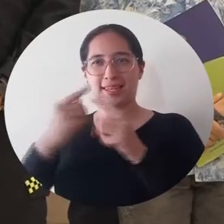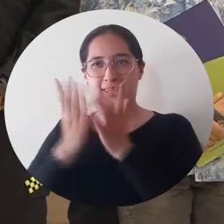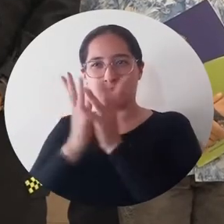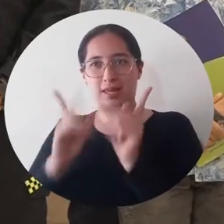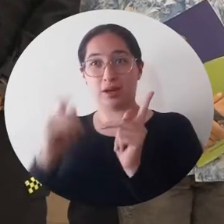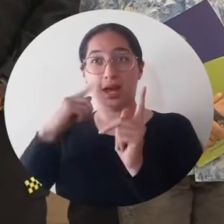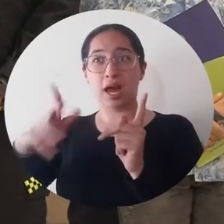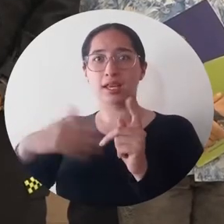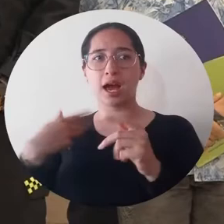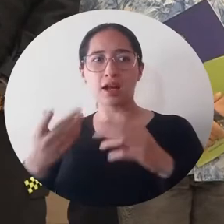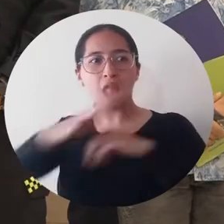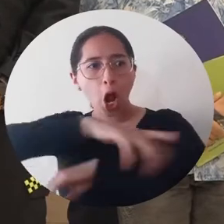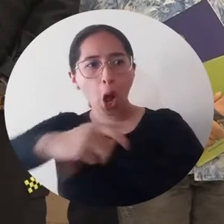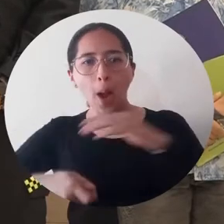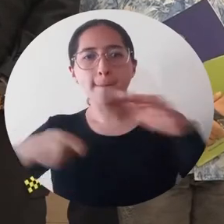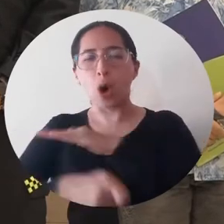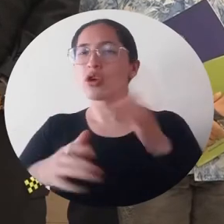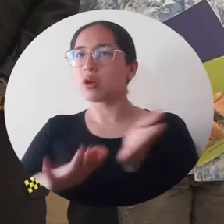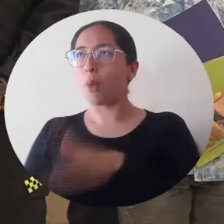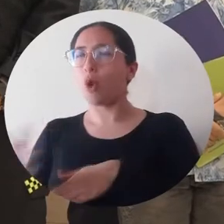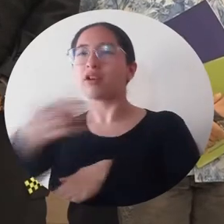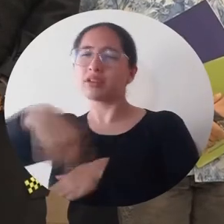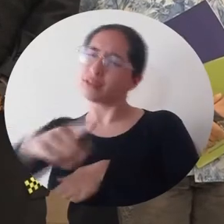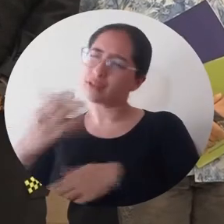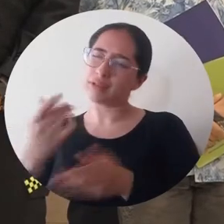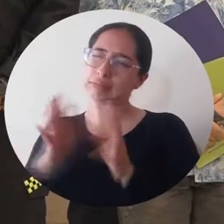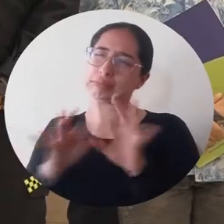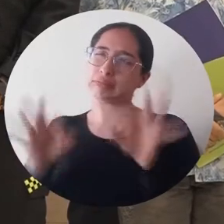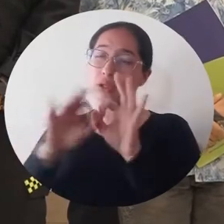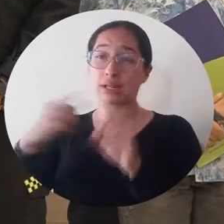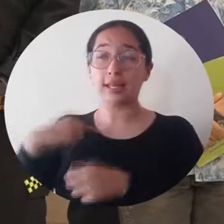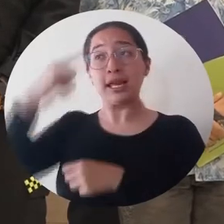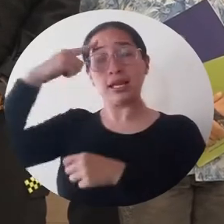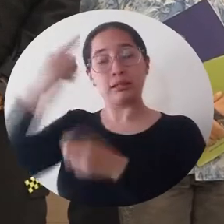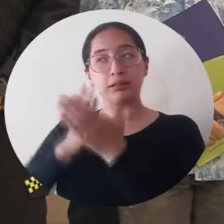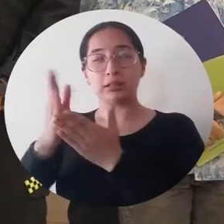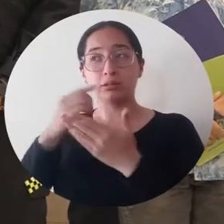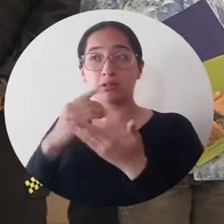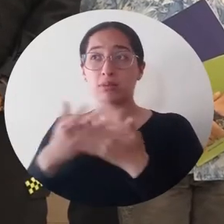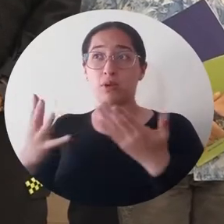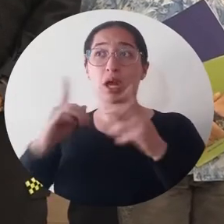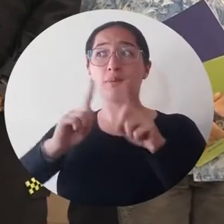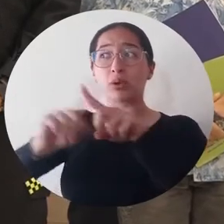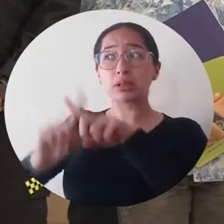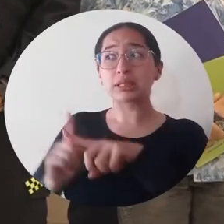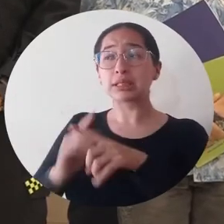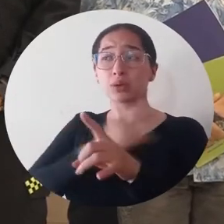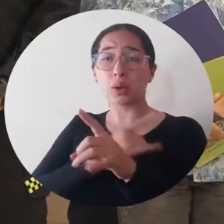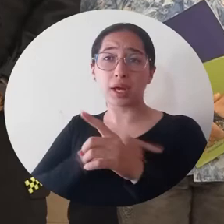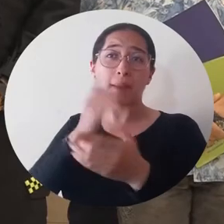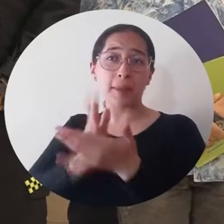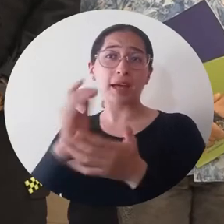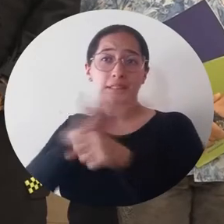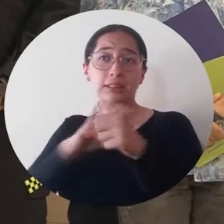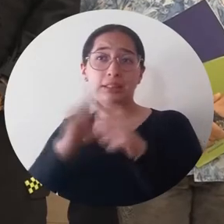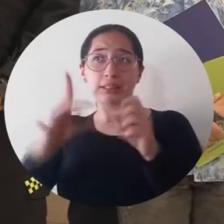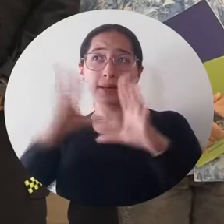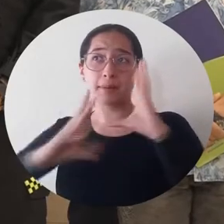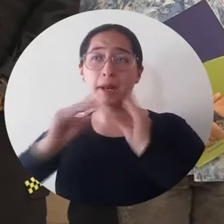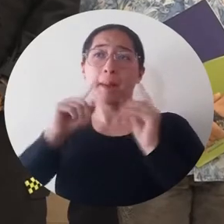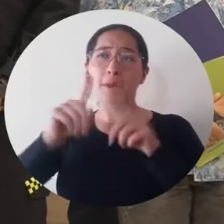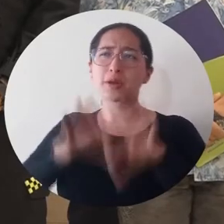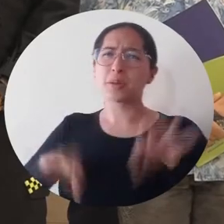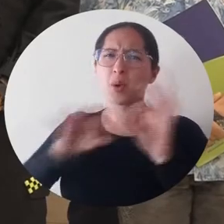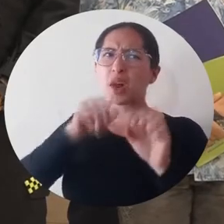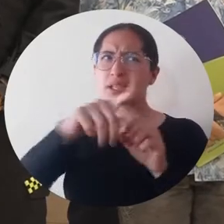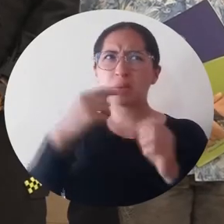cultura ciudadana, porque este tema no solo sucede en la Universidad del Magdalena, sucede en la UCC, en la Sergio Arboleda, en otras instituciones, pero creo que como ciudad necesitamos mayor